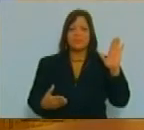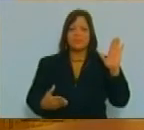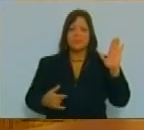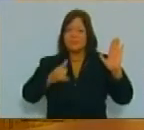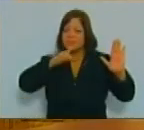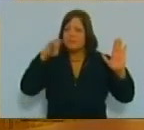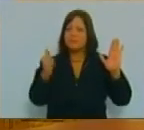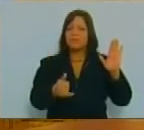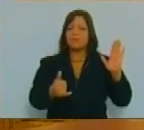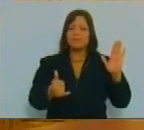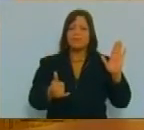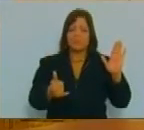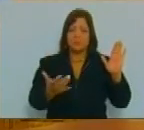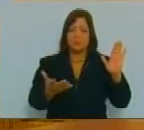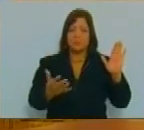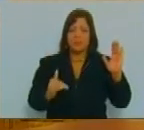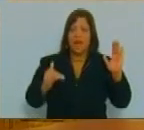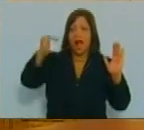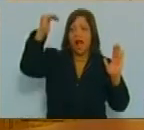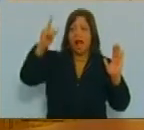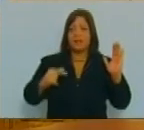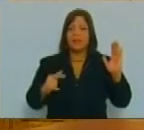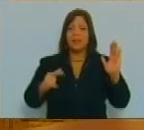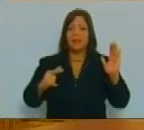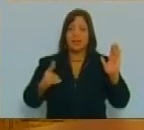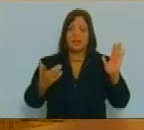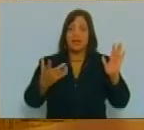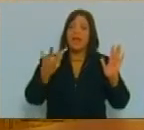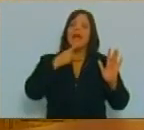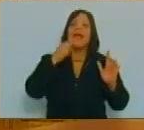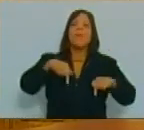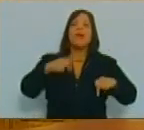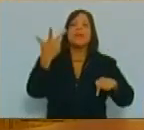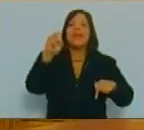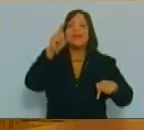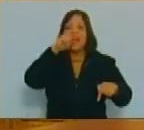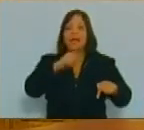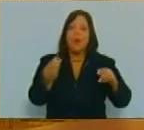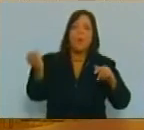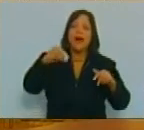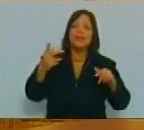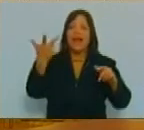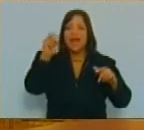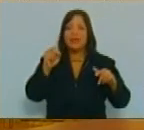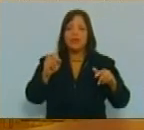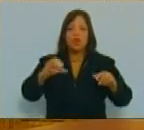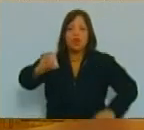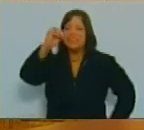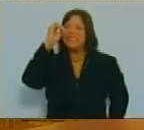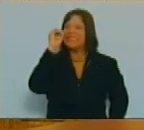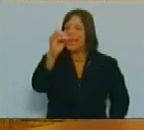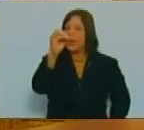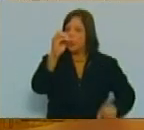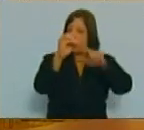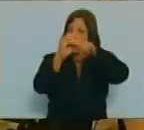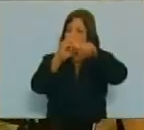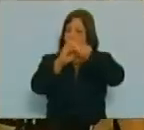mal que bien si es aumento o no de pena aquí lo que prevalece es cero impunidad